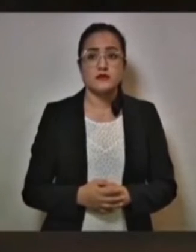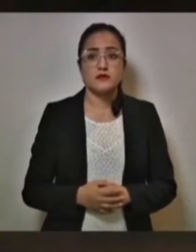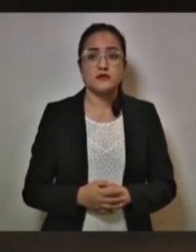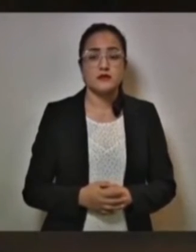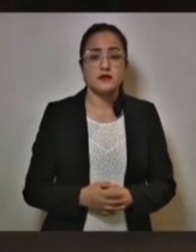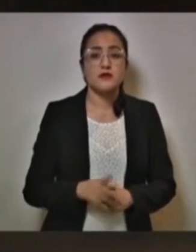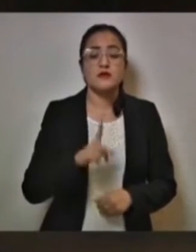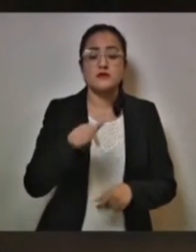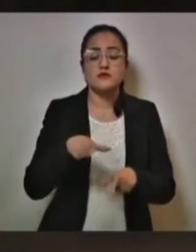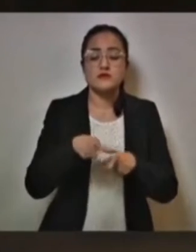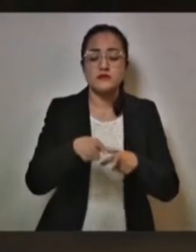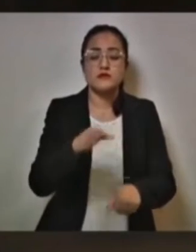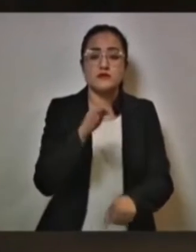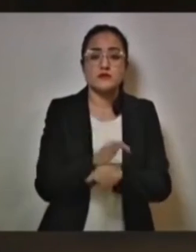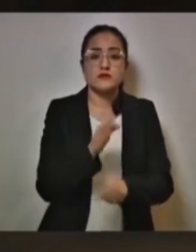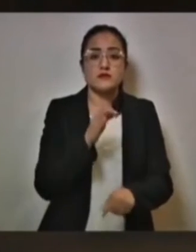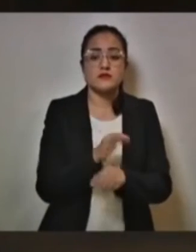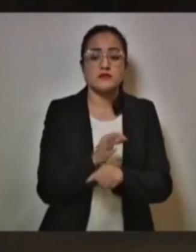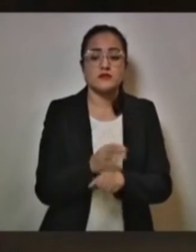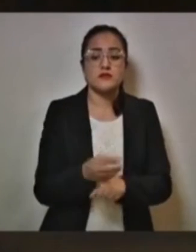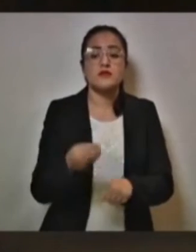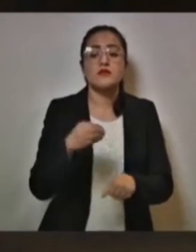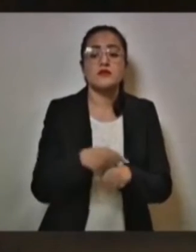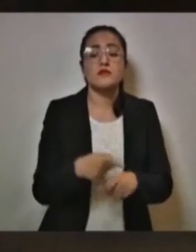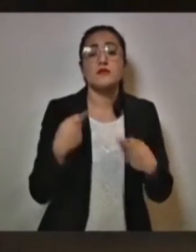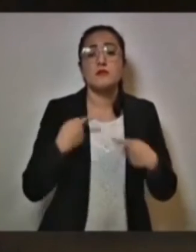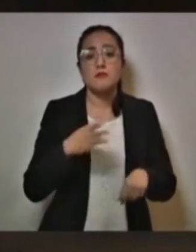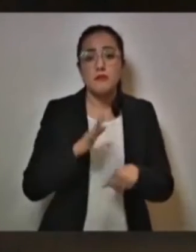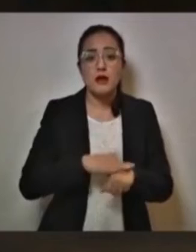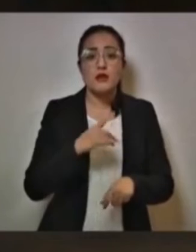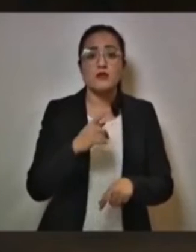Se continúan sumando, por desgracia, las defunciones,